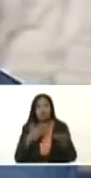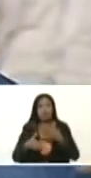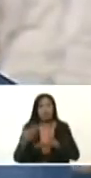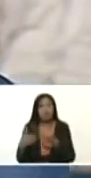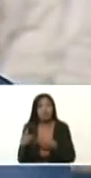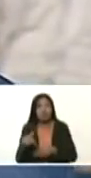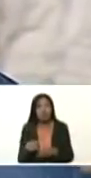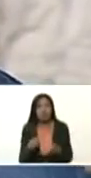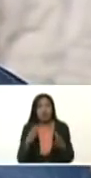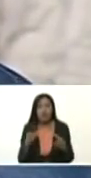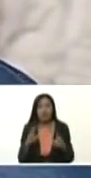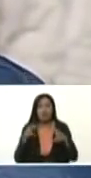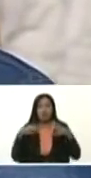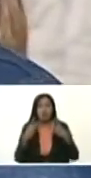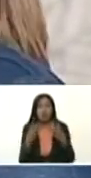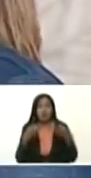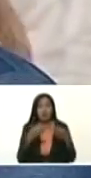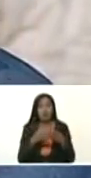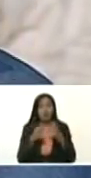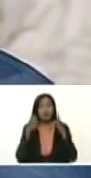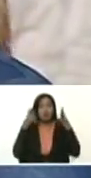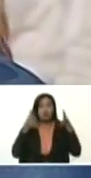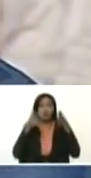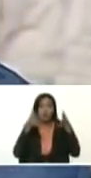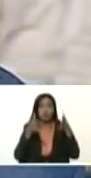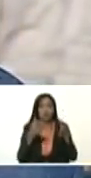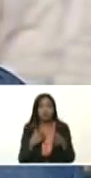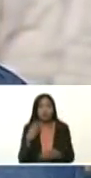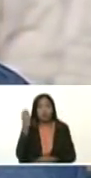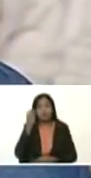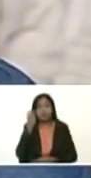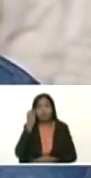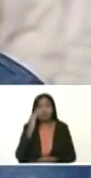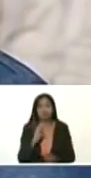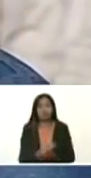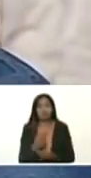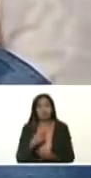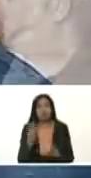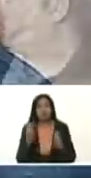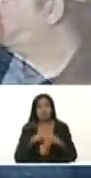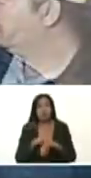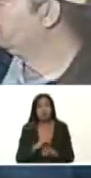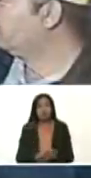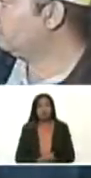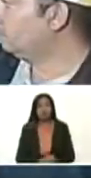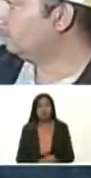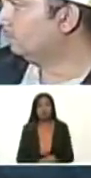a esta nueva generación que se está formando, pues? Correcto, considero. Correcto, estamos de acuerdo totalmente.